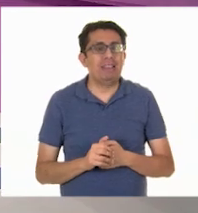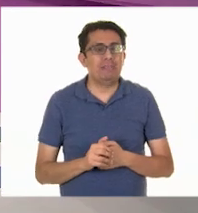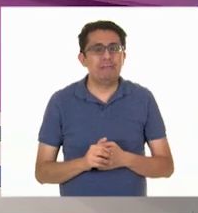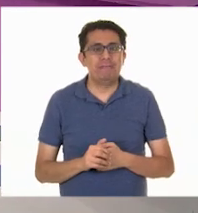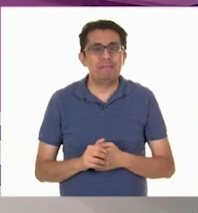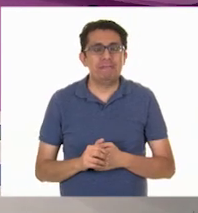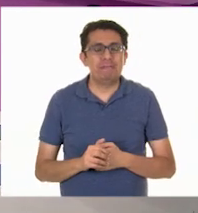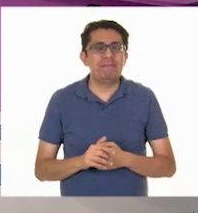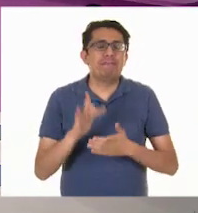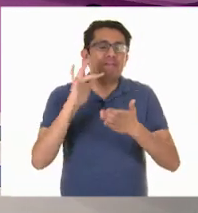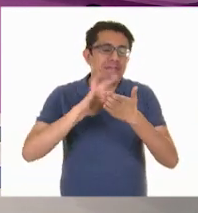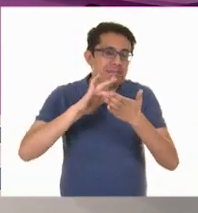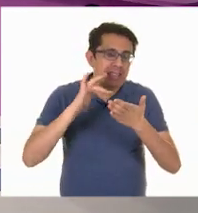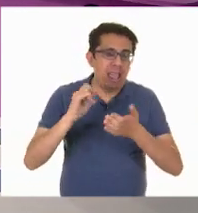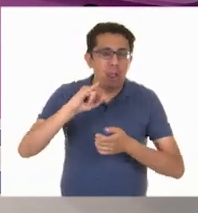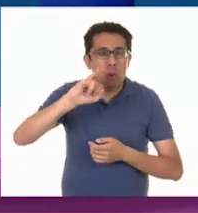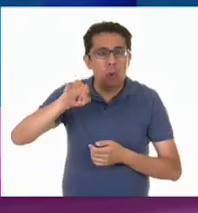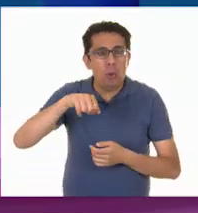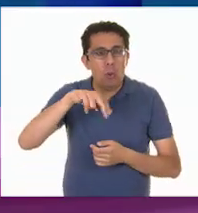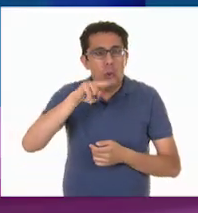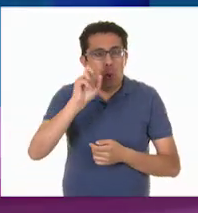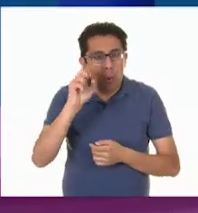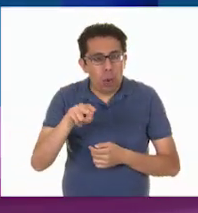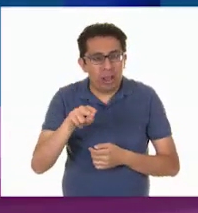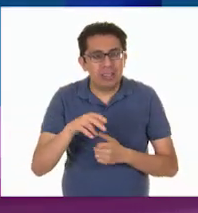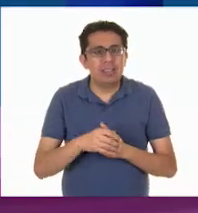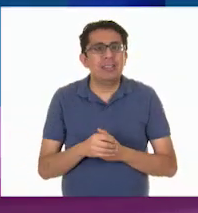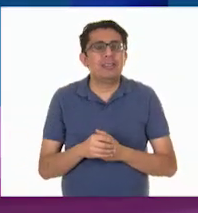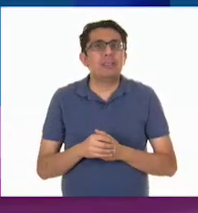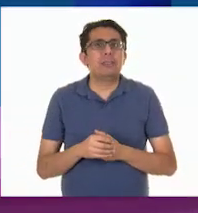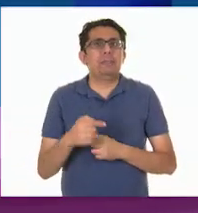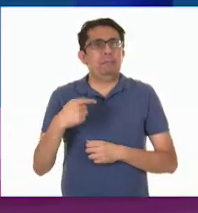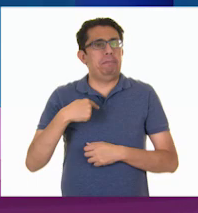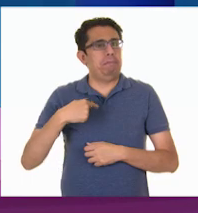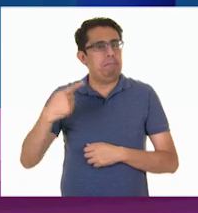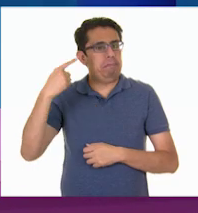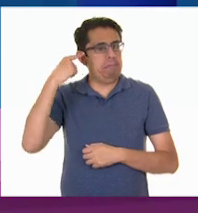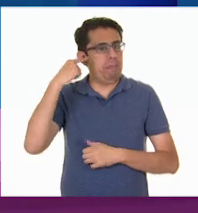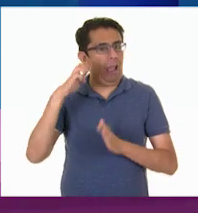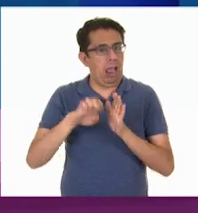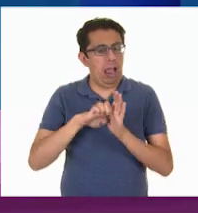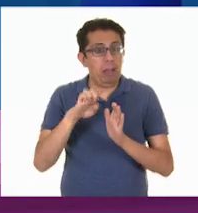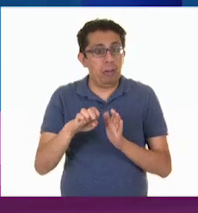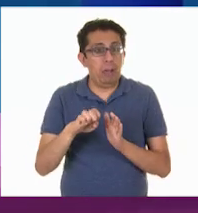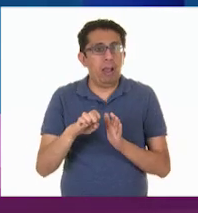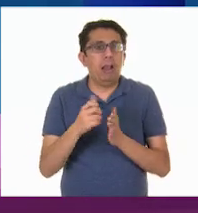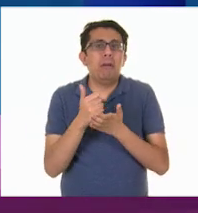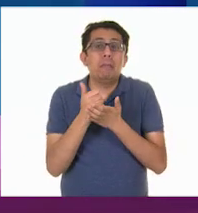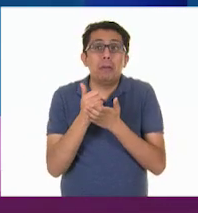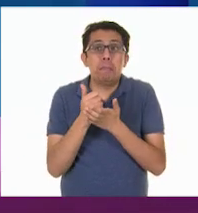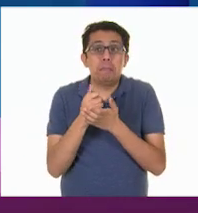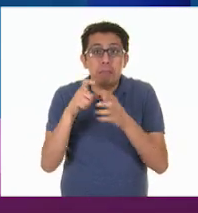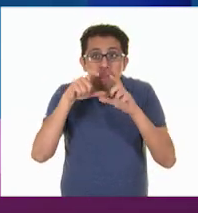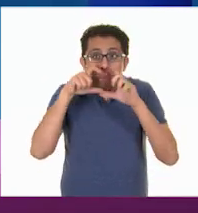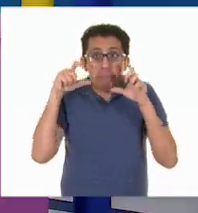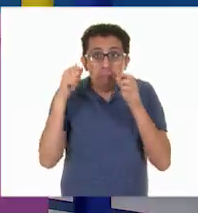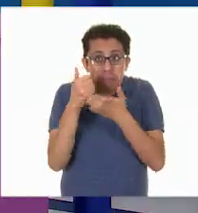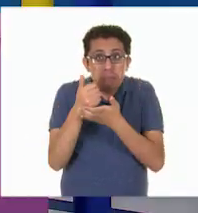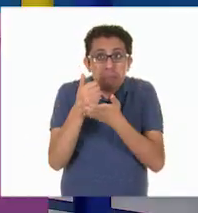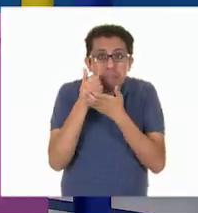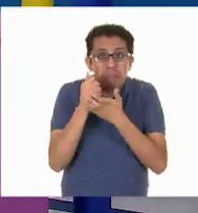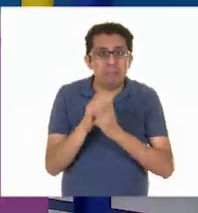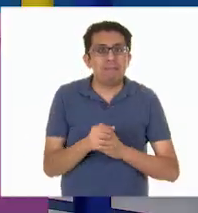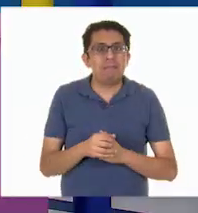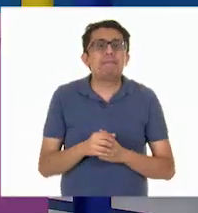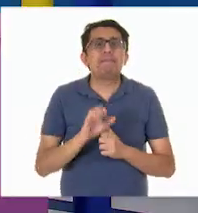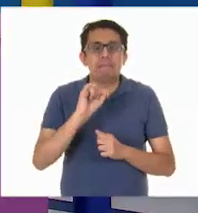¡Tantán! Muchas gracias, Juan Carlos. Escuché muy bien el caso, pero ¿me puedes ayudar con mi cubrebocas primero? Ah, claro, por